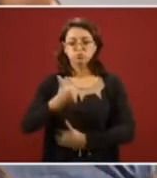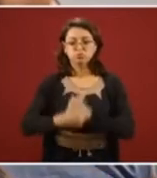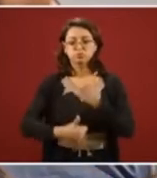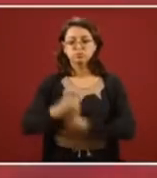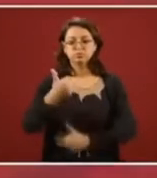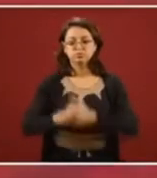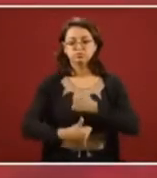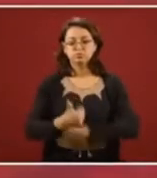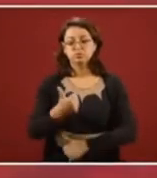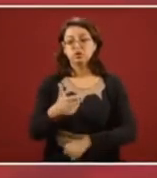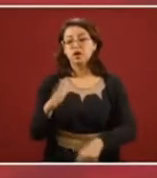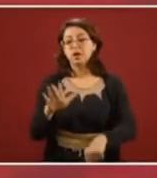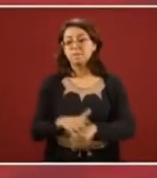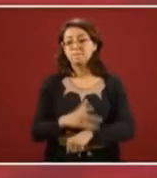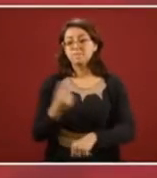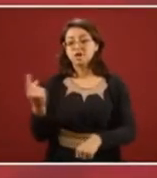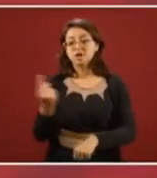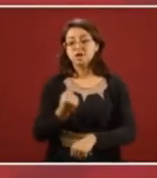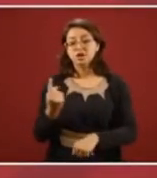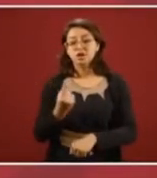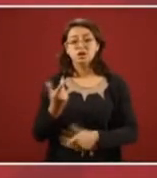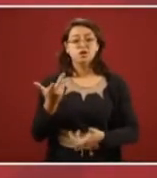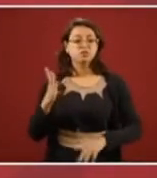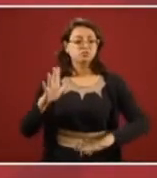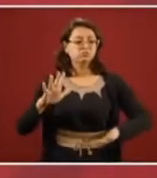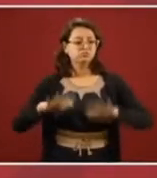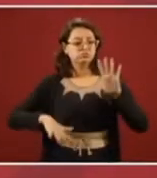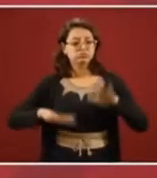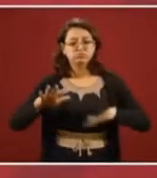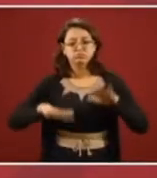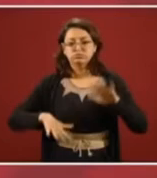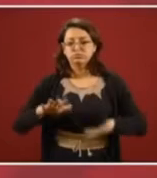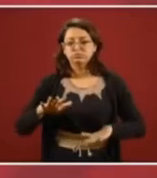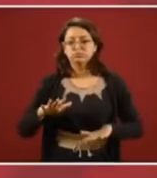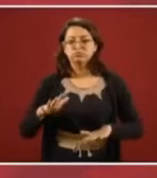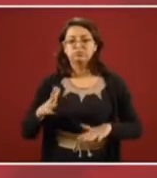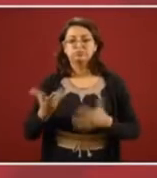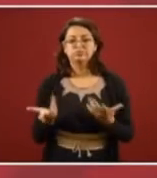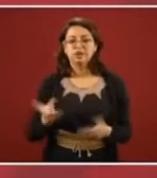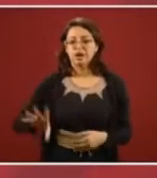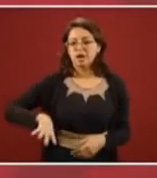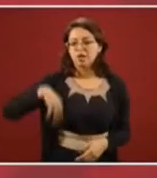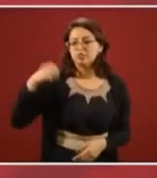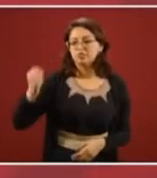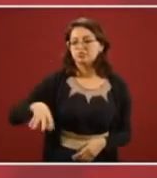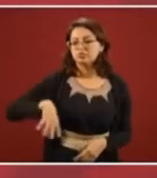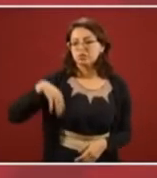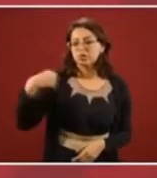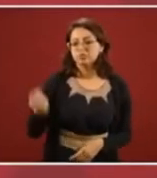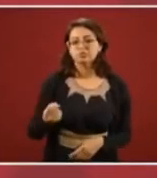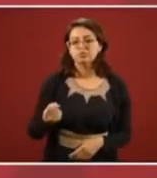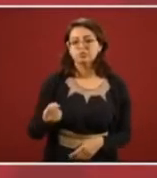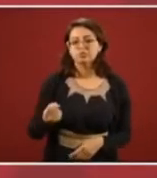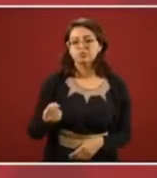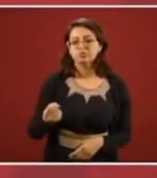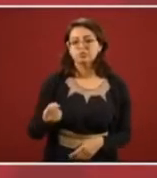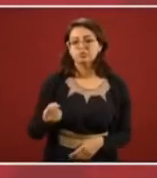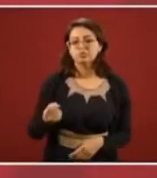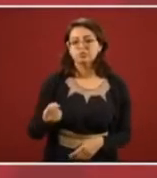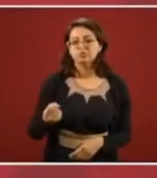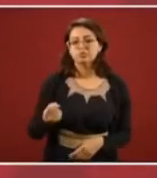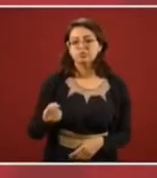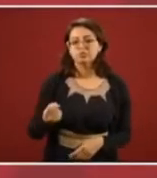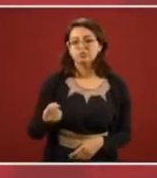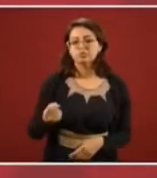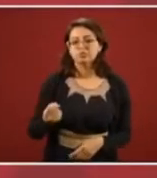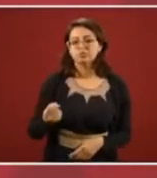porque también a veces los abusos tienen que ver con los monopolios ricas en